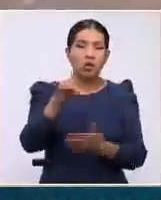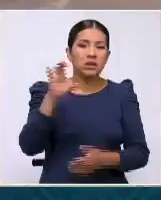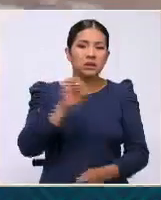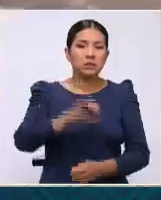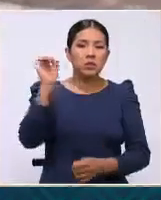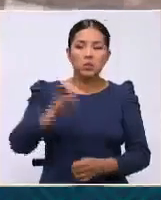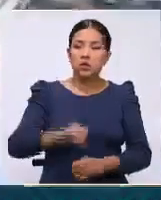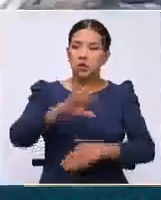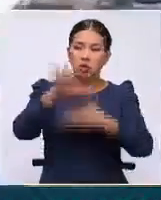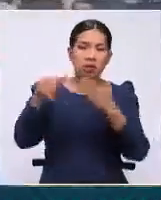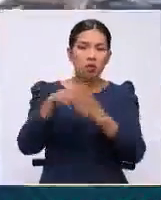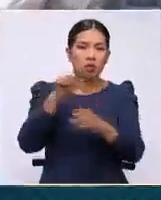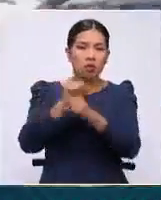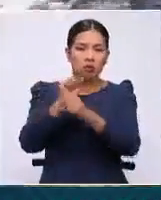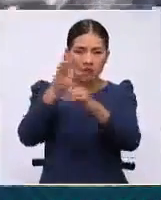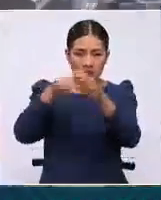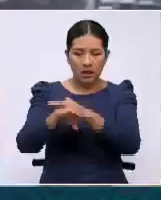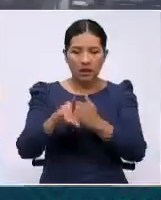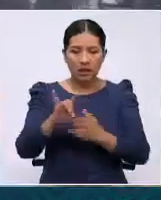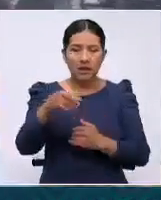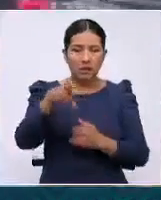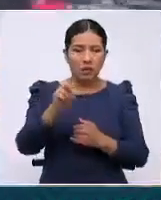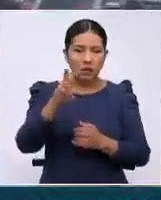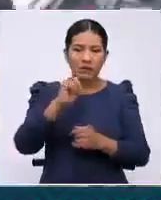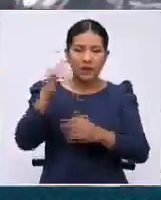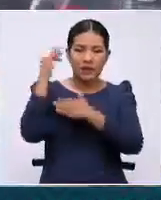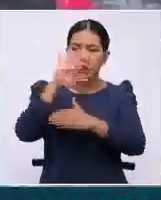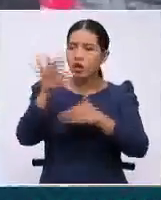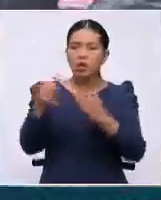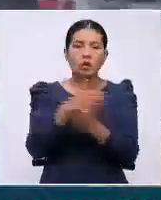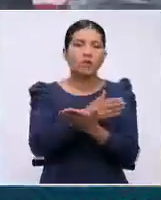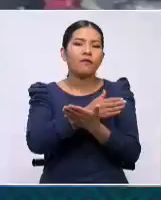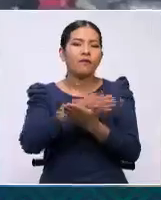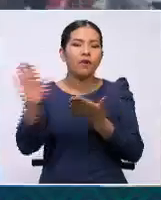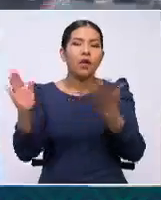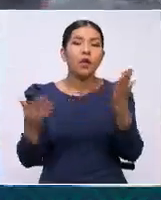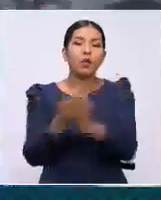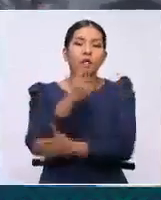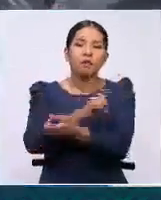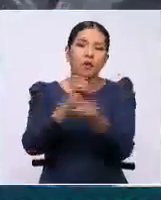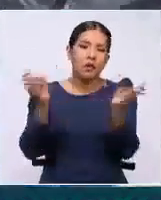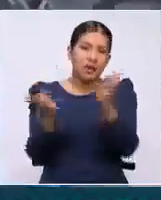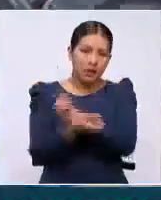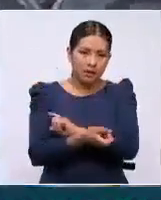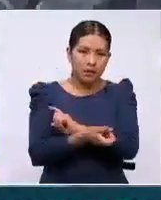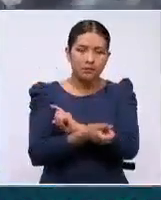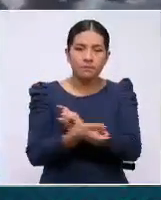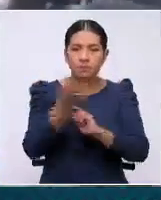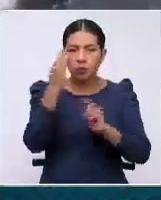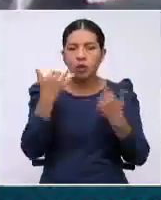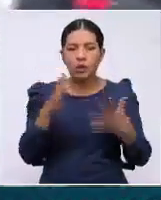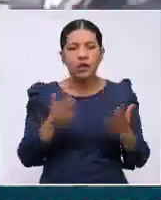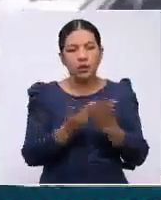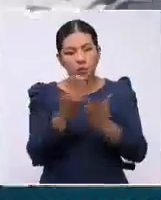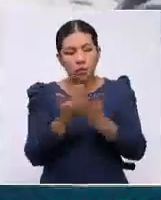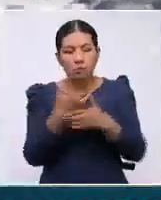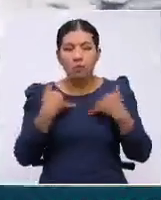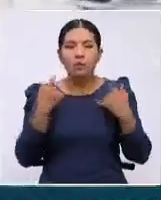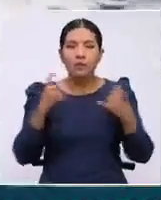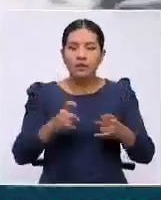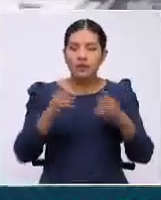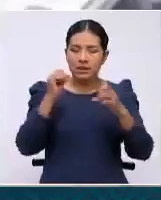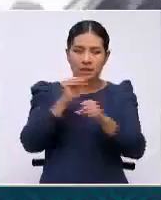por lo que se trabaja en la formación de nuevo talento humano que comprenda la criminalidad que esté vinculada a la posibilidad de establecer el contrabando